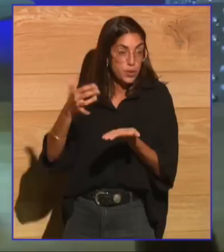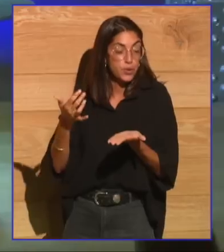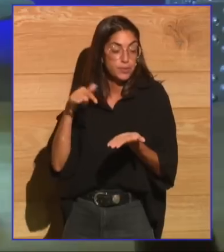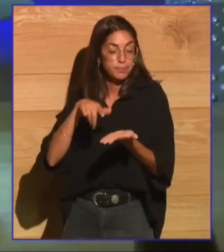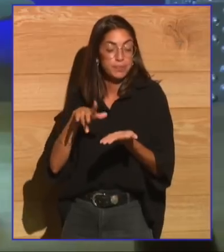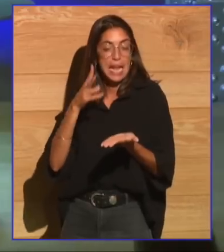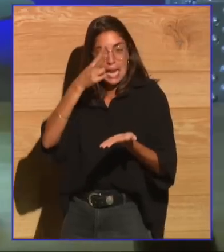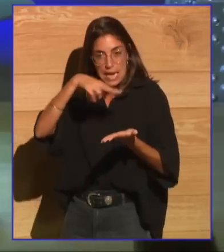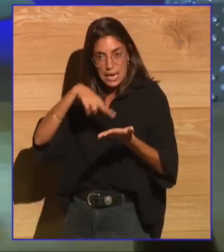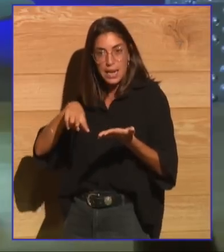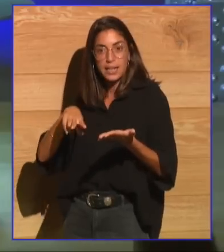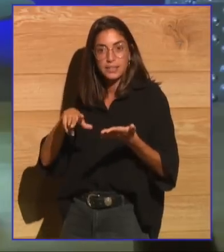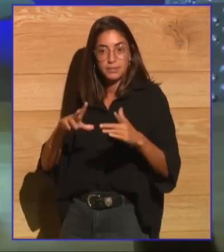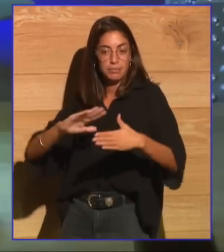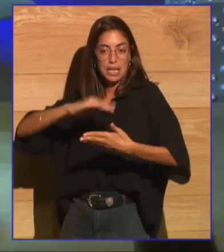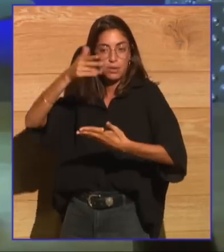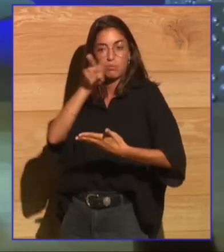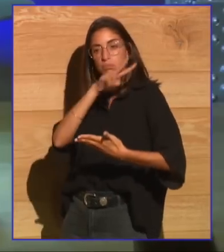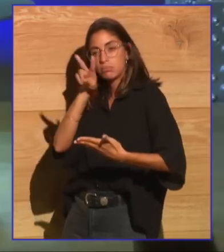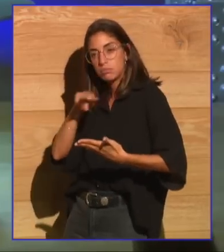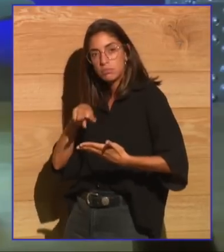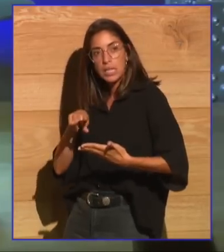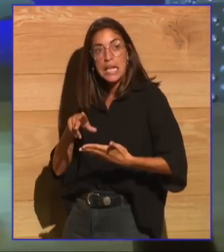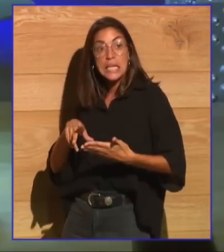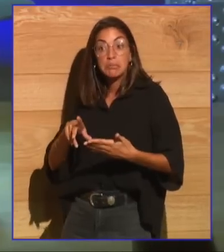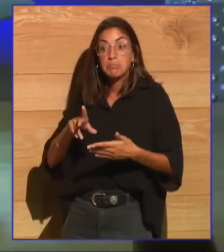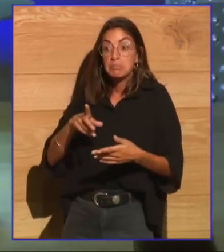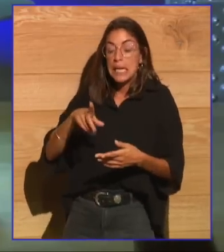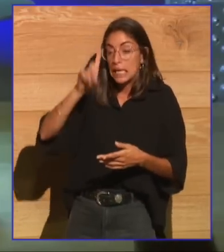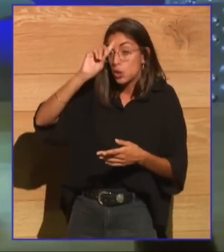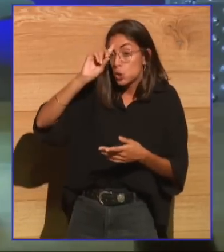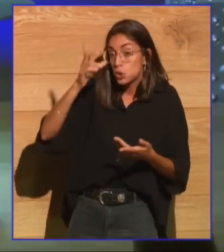y de repente nadie sabe muy bien cómo es